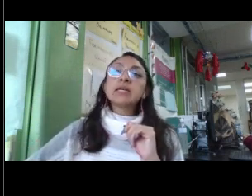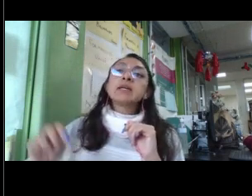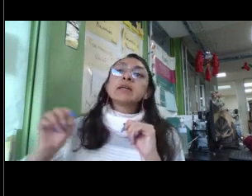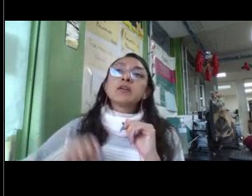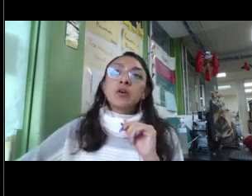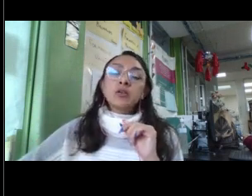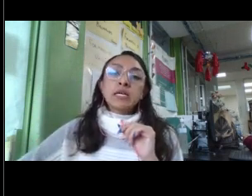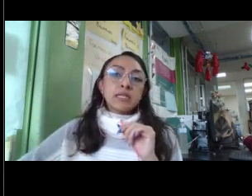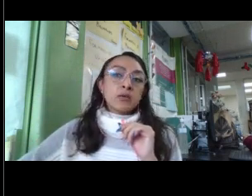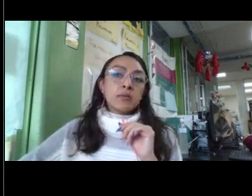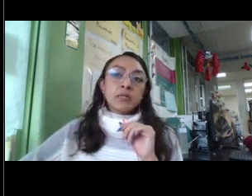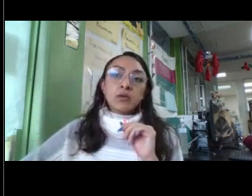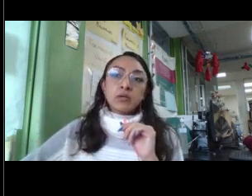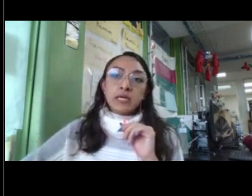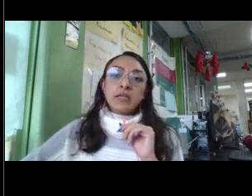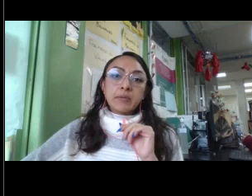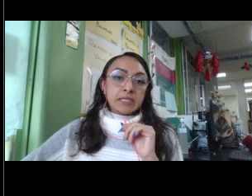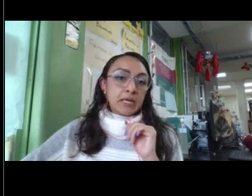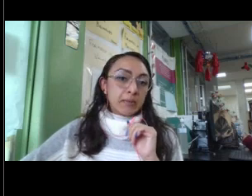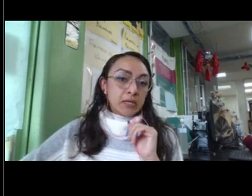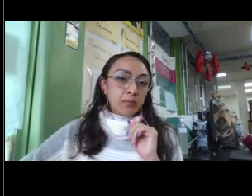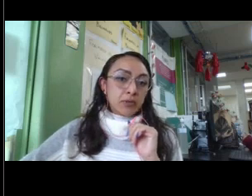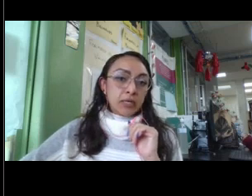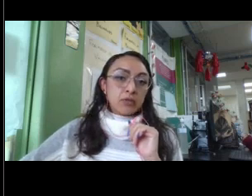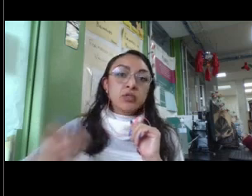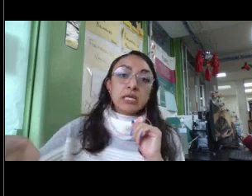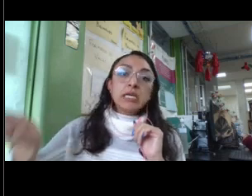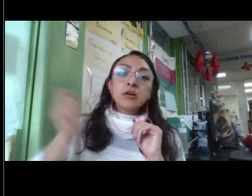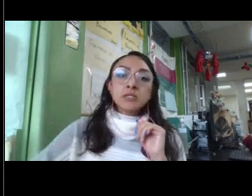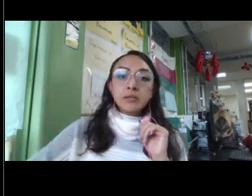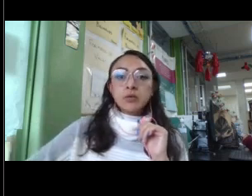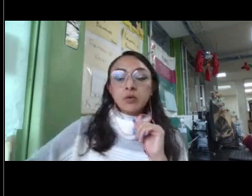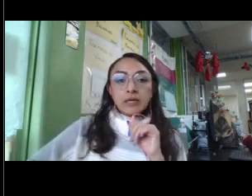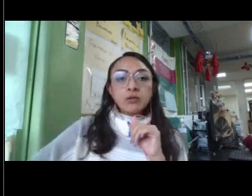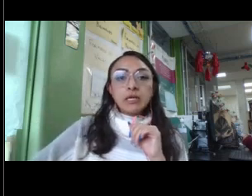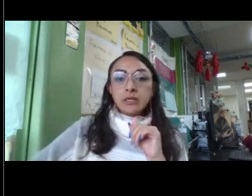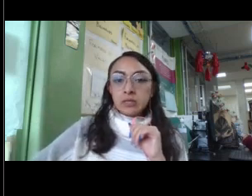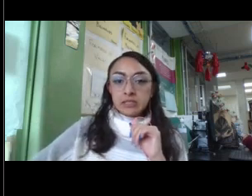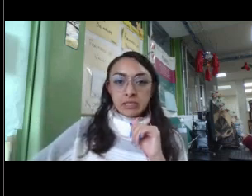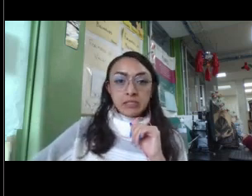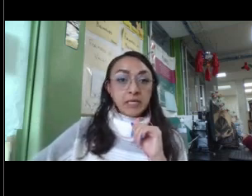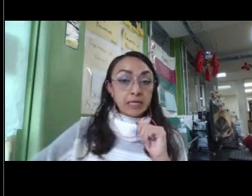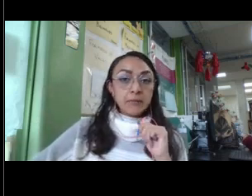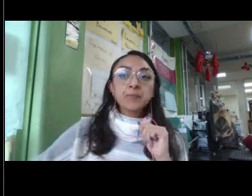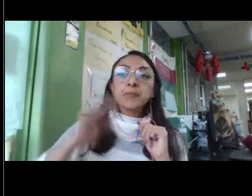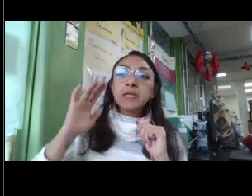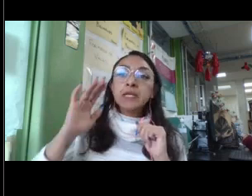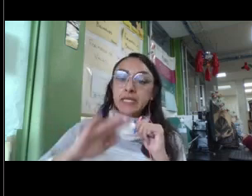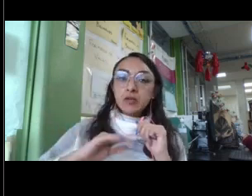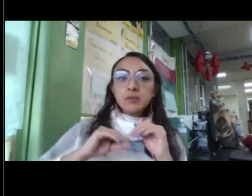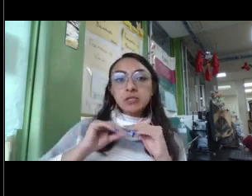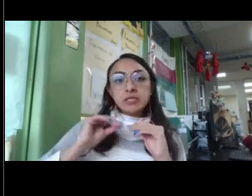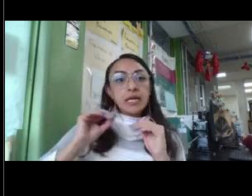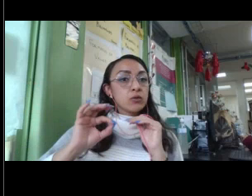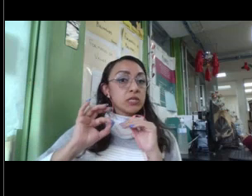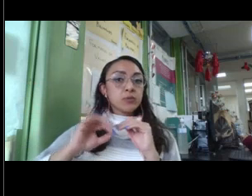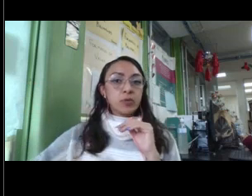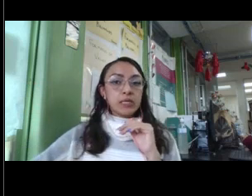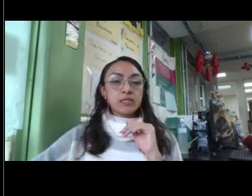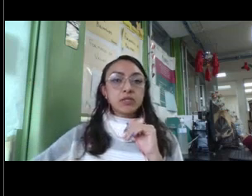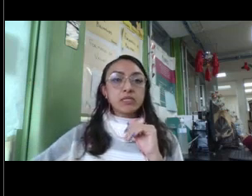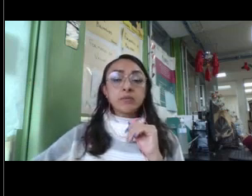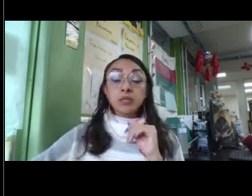mexicana, con esta nueva metodología de aprendizaje basado en proyectos y cómo se vincula con la lengua de señas mexicana. El día de hoy vamos a hacer